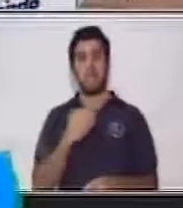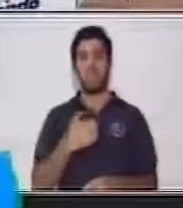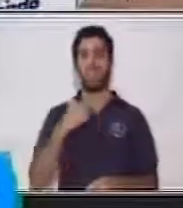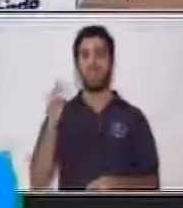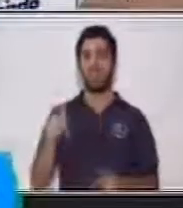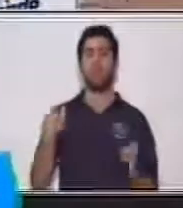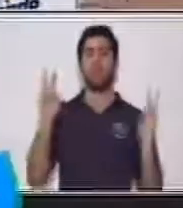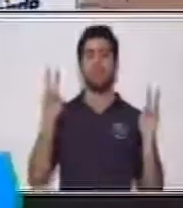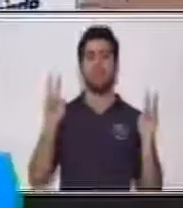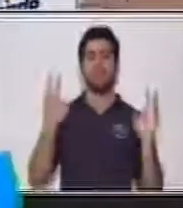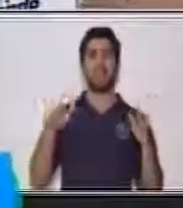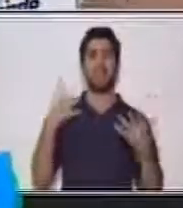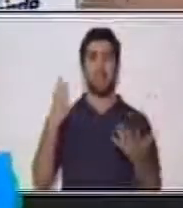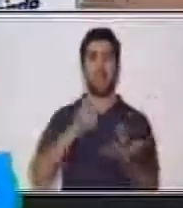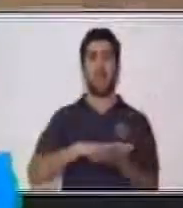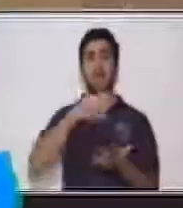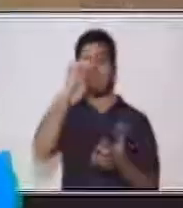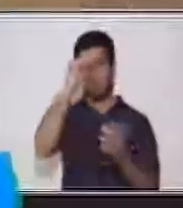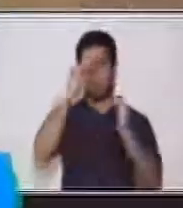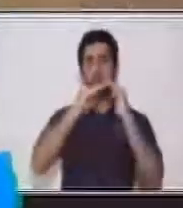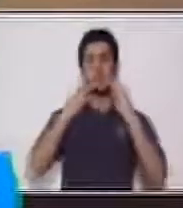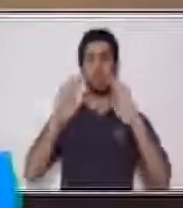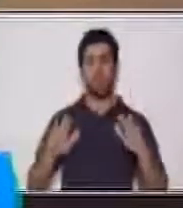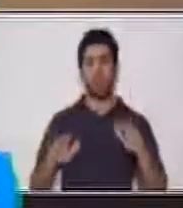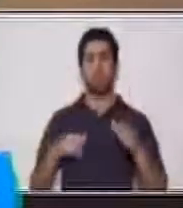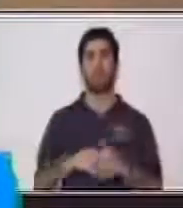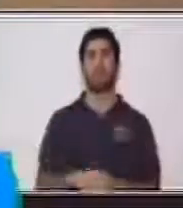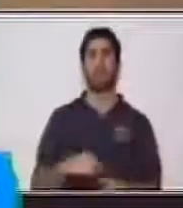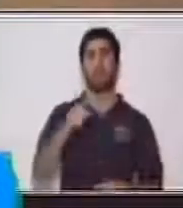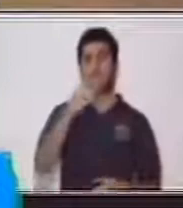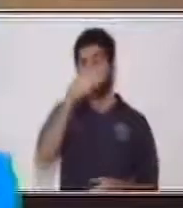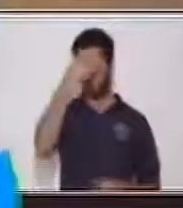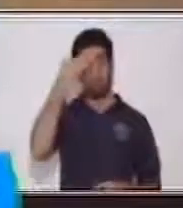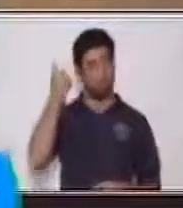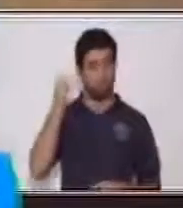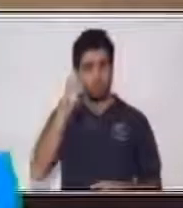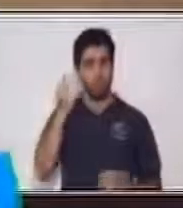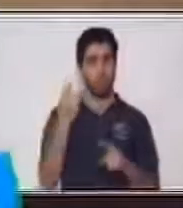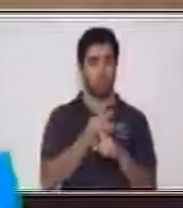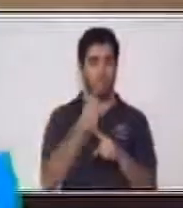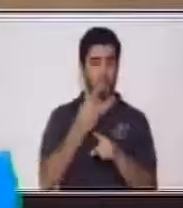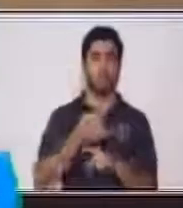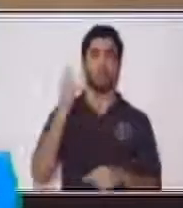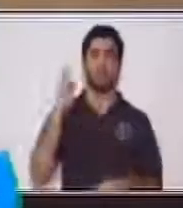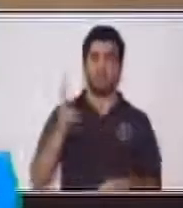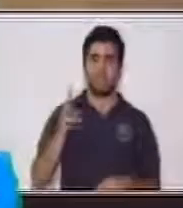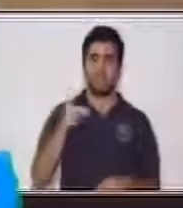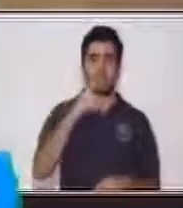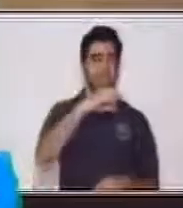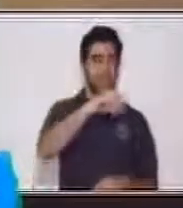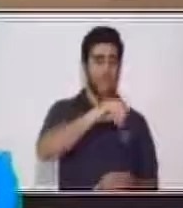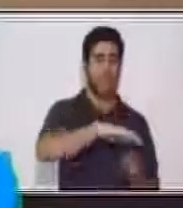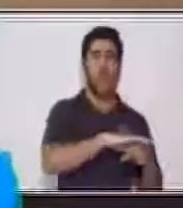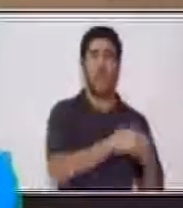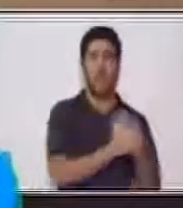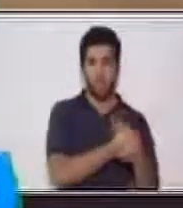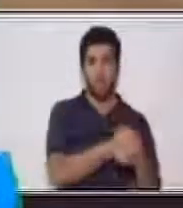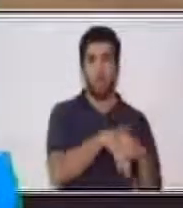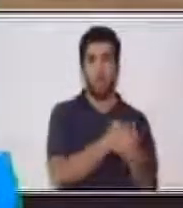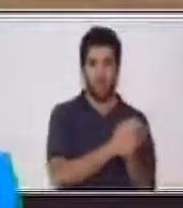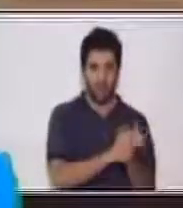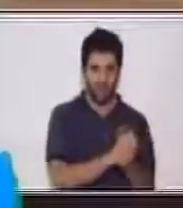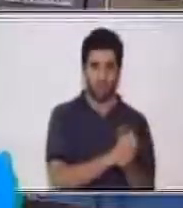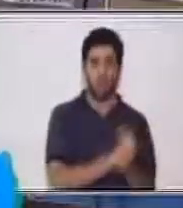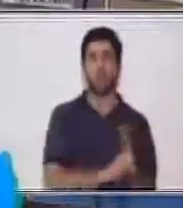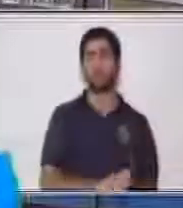programa Aprendo en Casa. No olvides utilizar agua y jabón constantemente para lavar tus manos